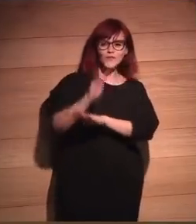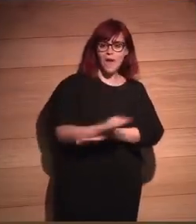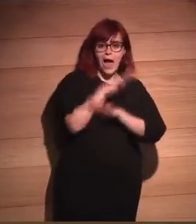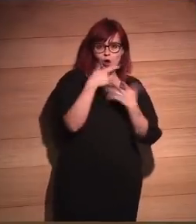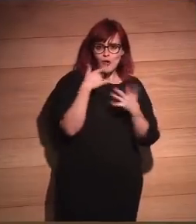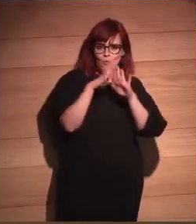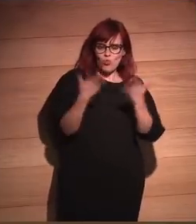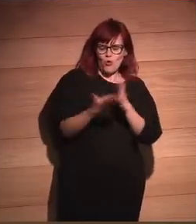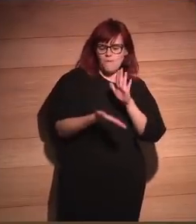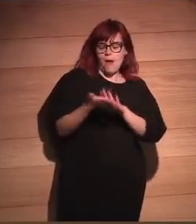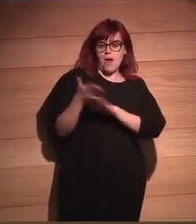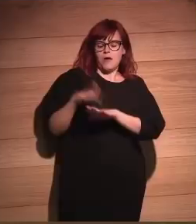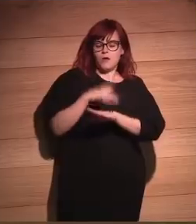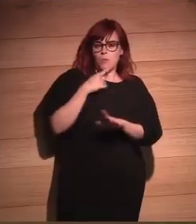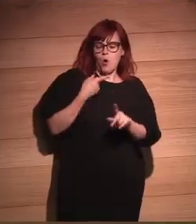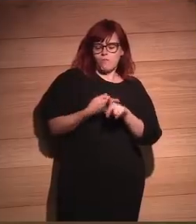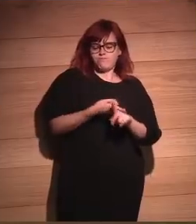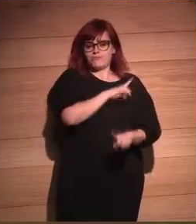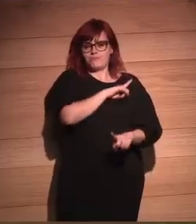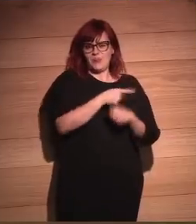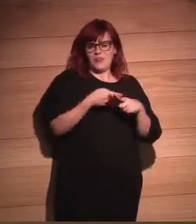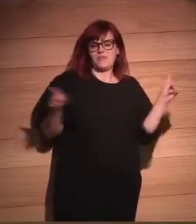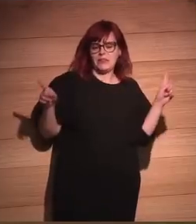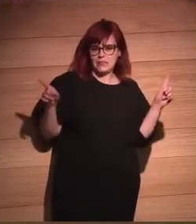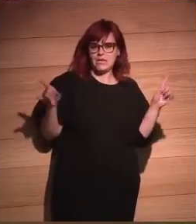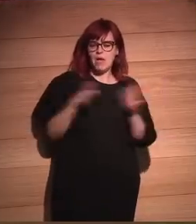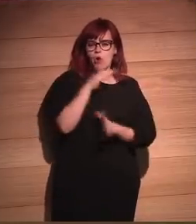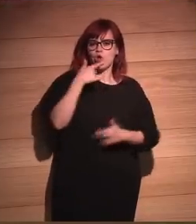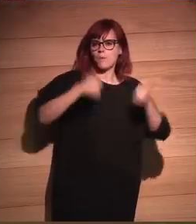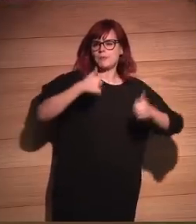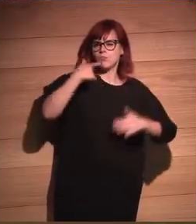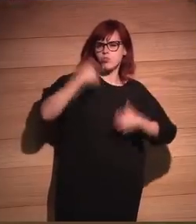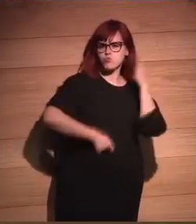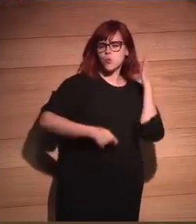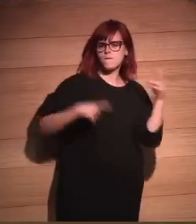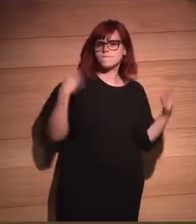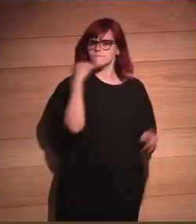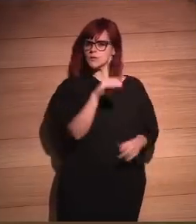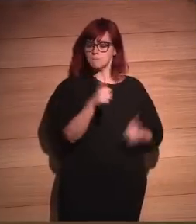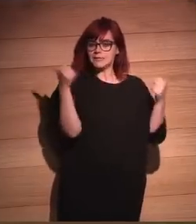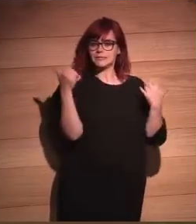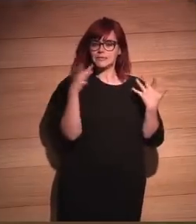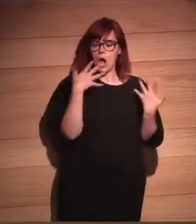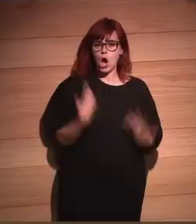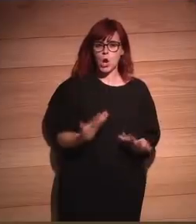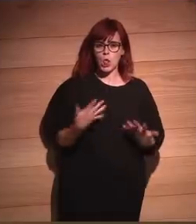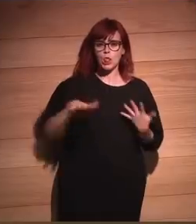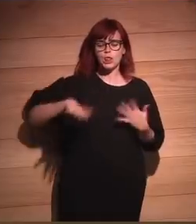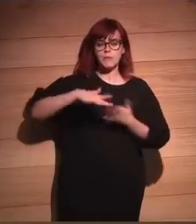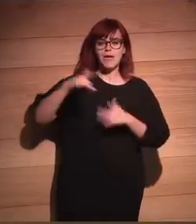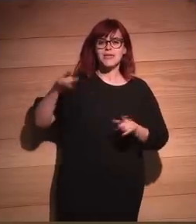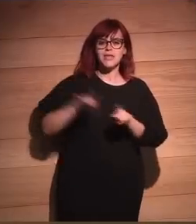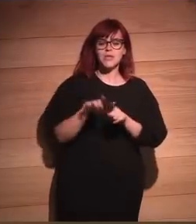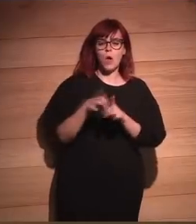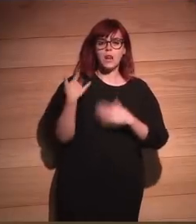está sujeto más a un tipo de competencia mucho más dura. Está lleno de eso, de un equivalente